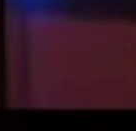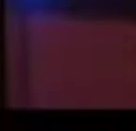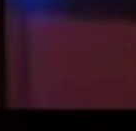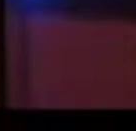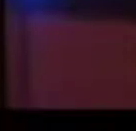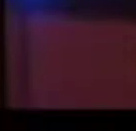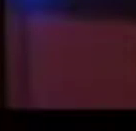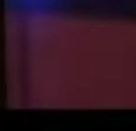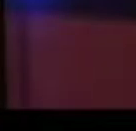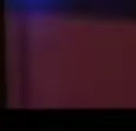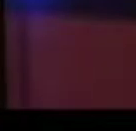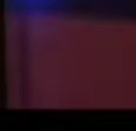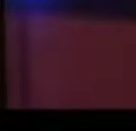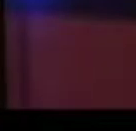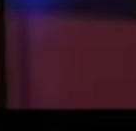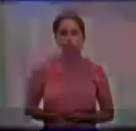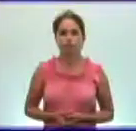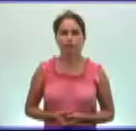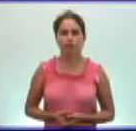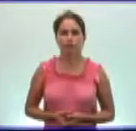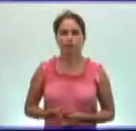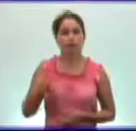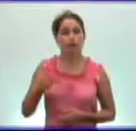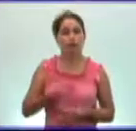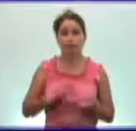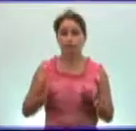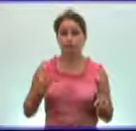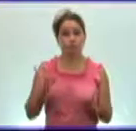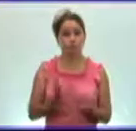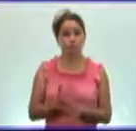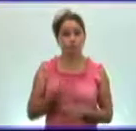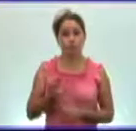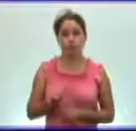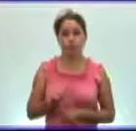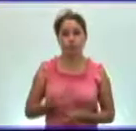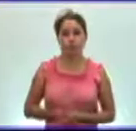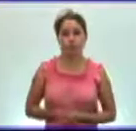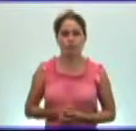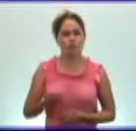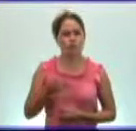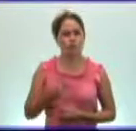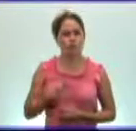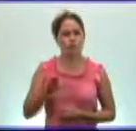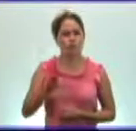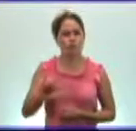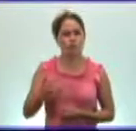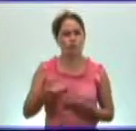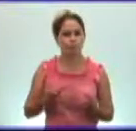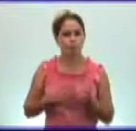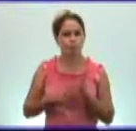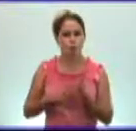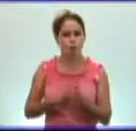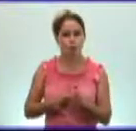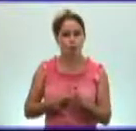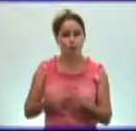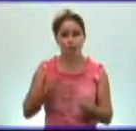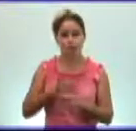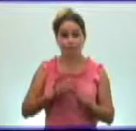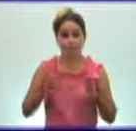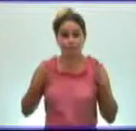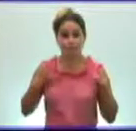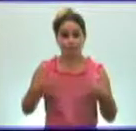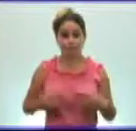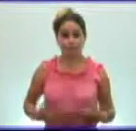Con esto terminamos el encuentro de hoy y, como siempre, diciéndoles que mantengan una higiene personal